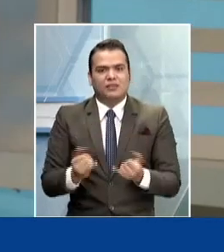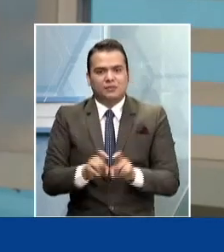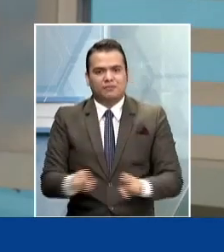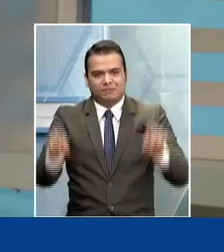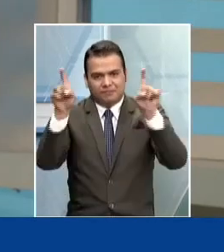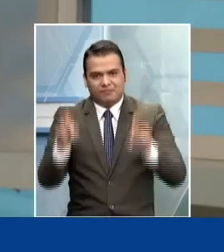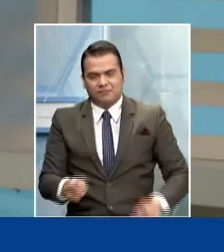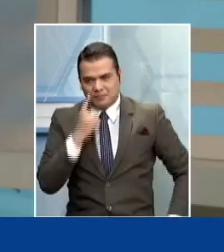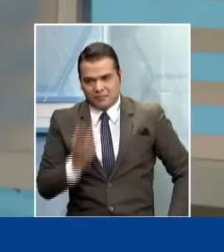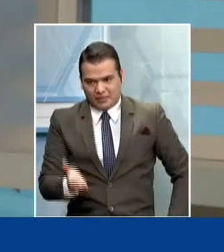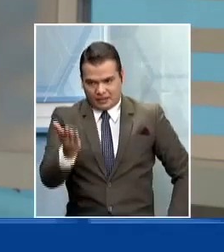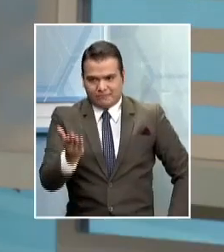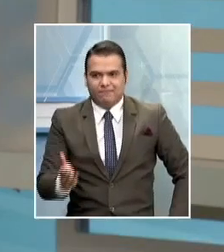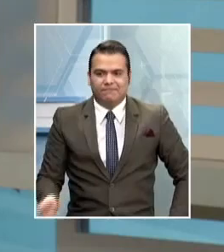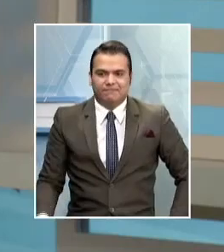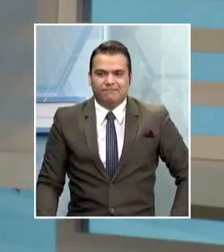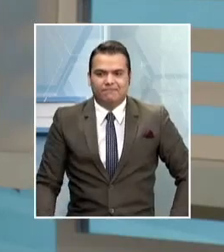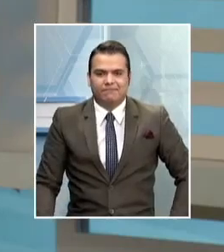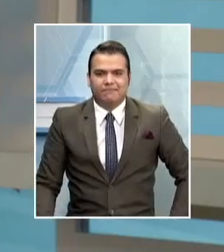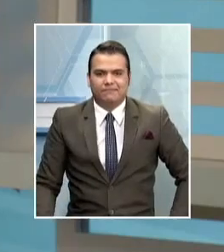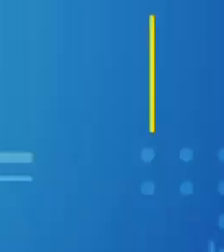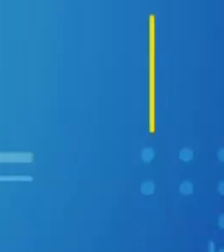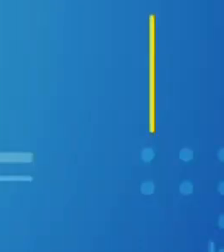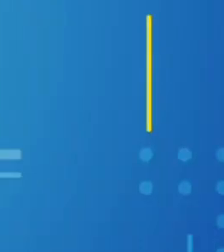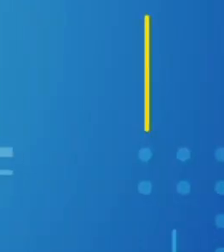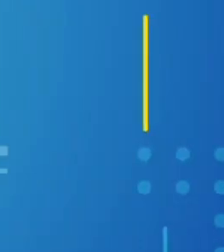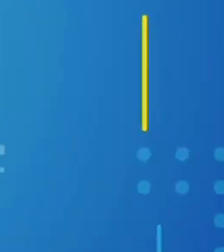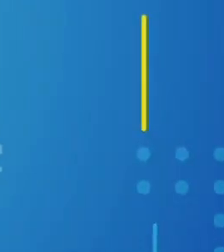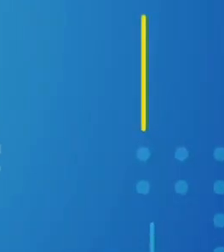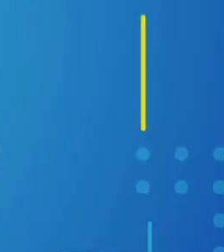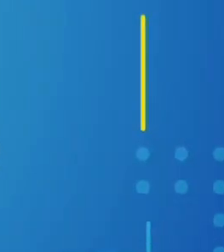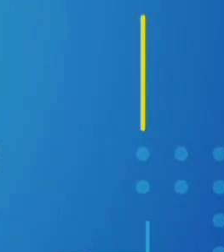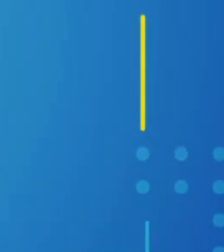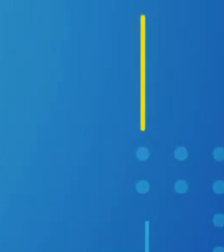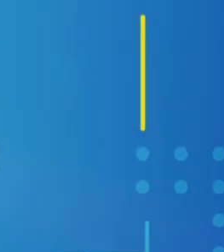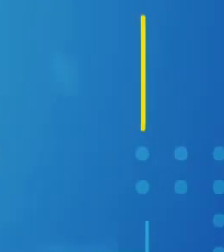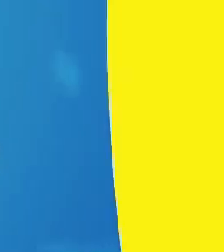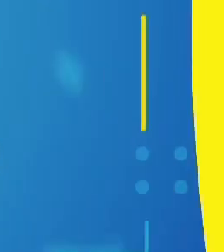los dejamos con los titulares del día. Bienvenidos.